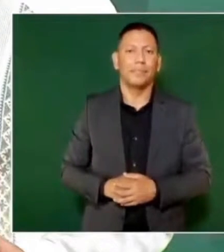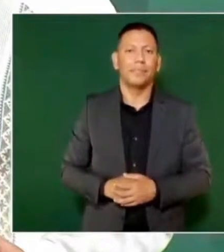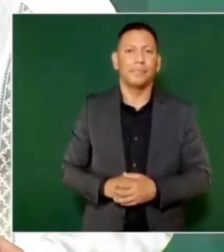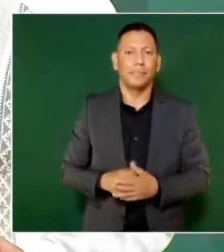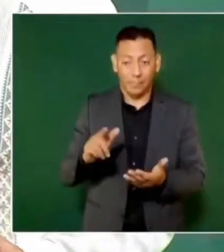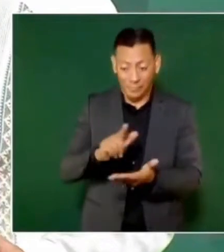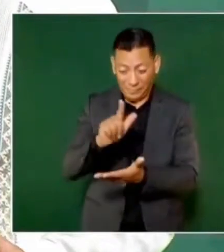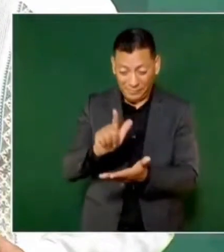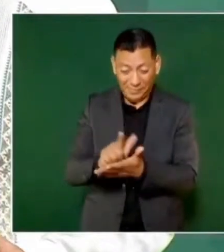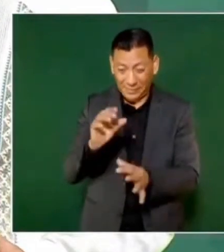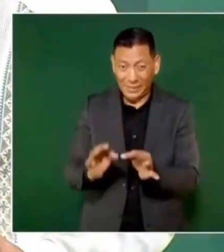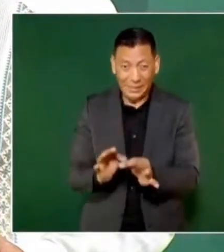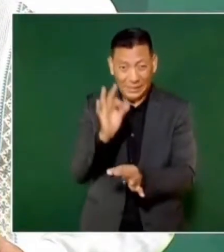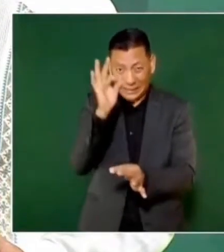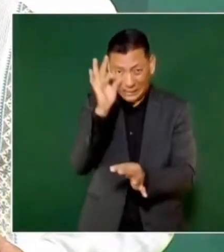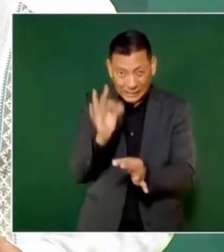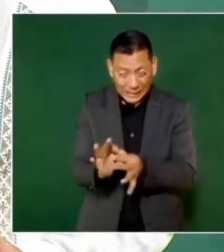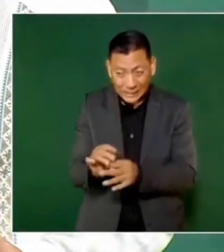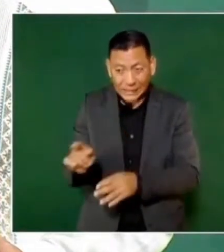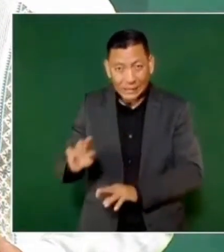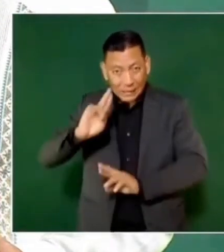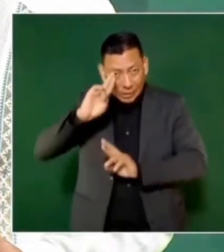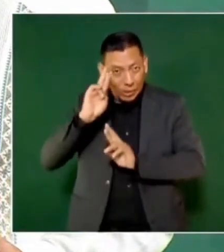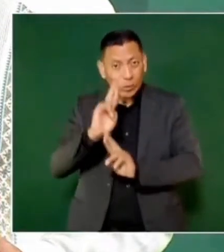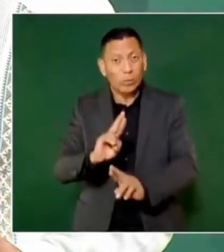apliquen la ley?